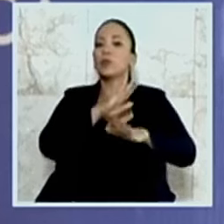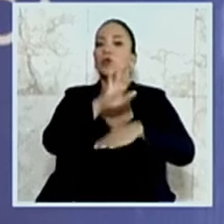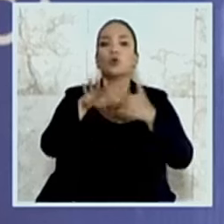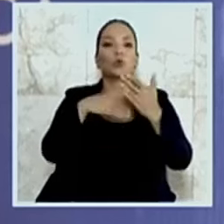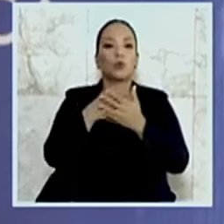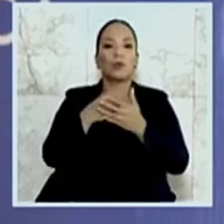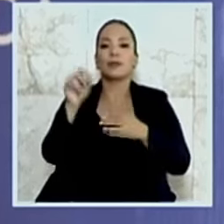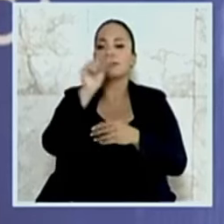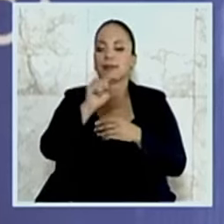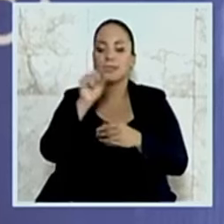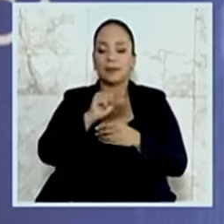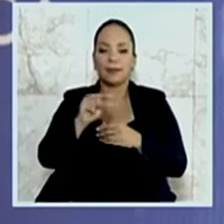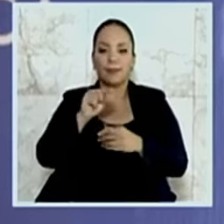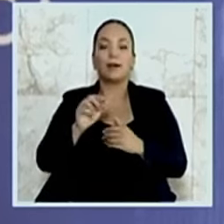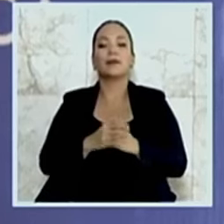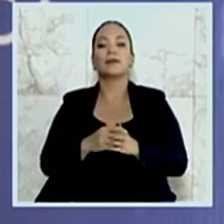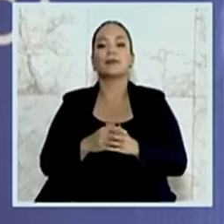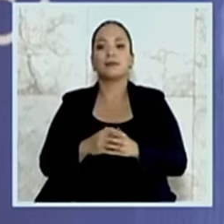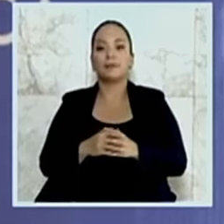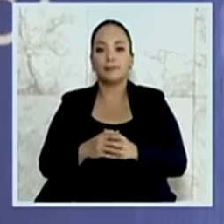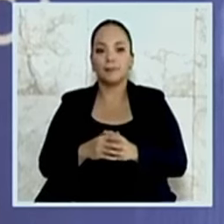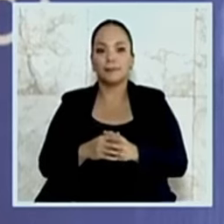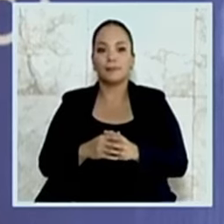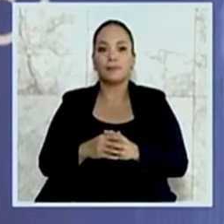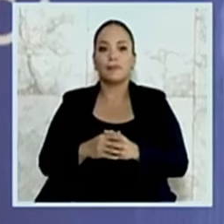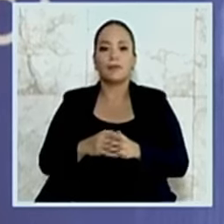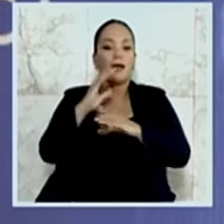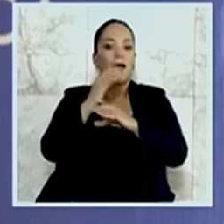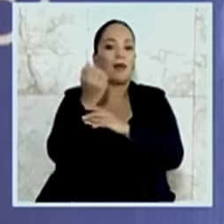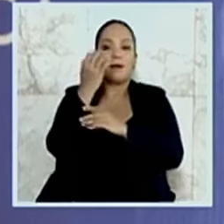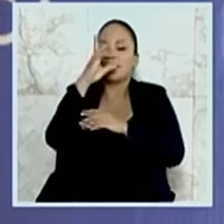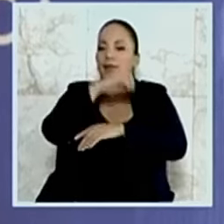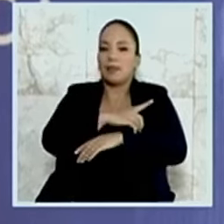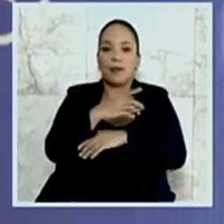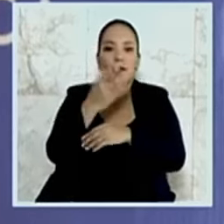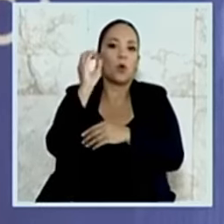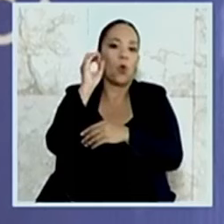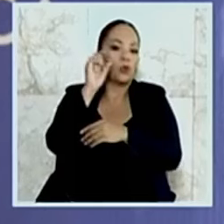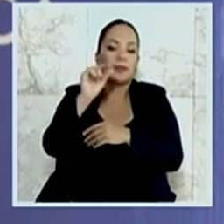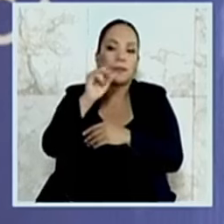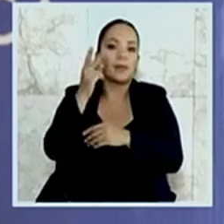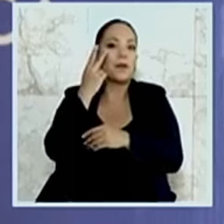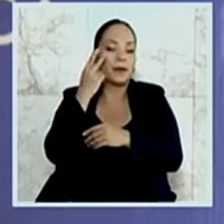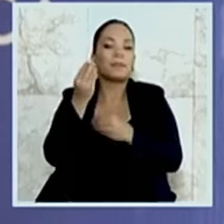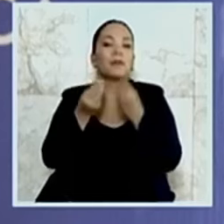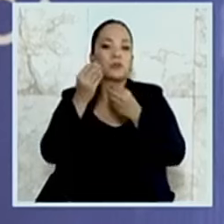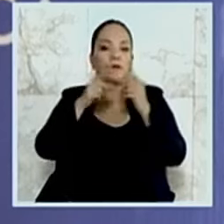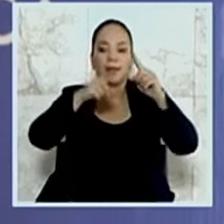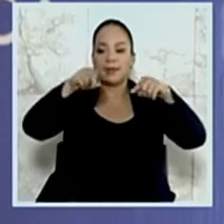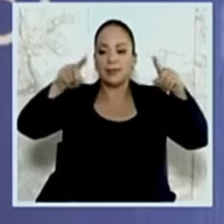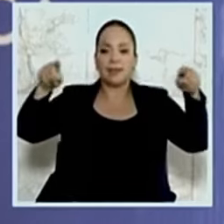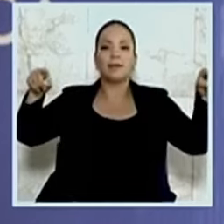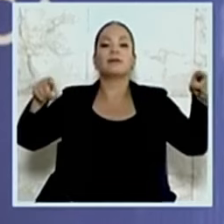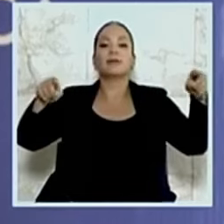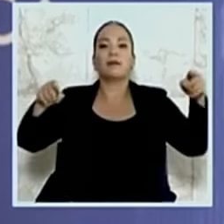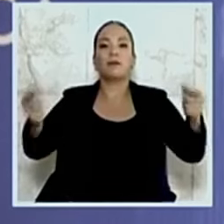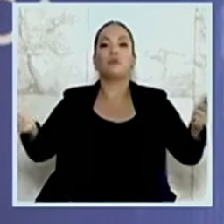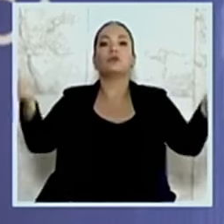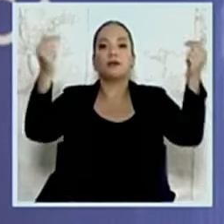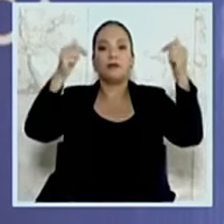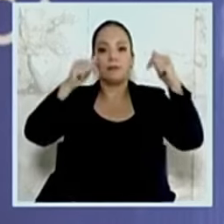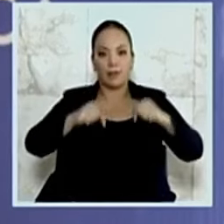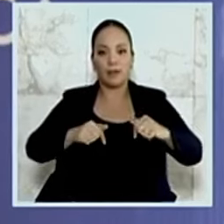que firmamos ayer para el Poder Judicial, pero también las operaciones policíacas y penitenciarias. Todas las